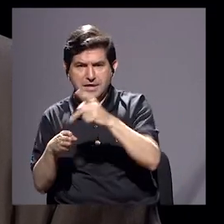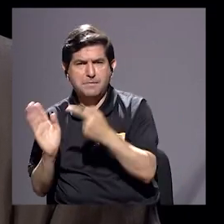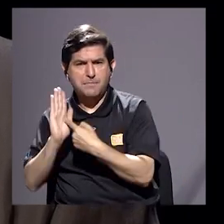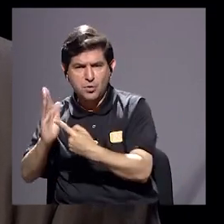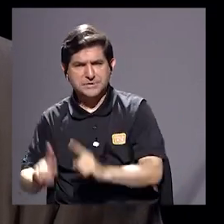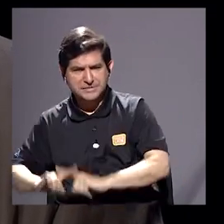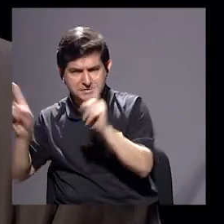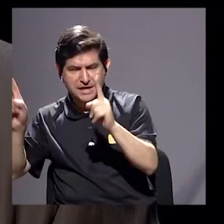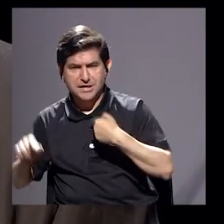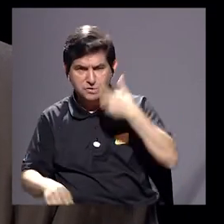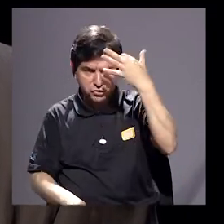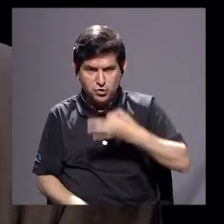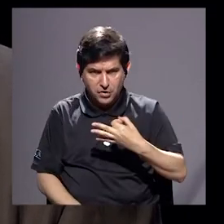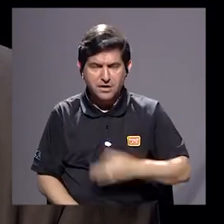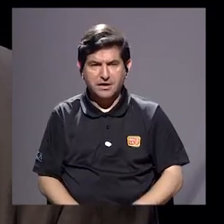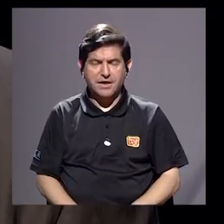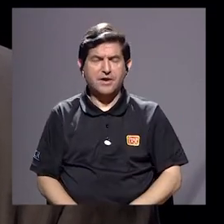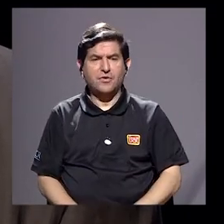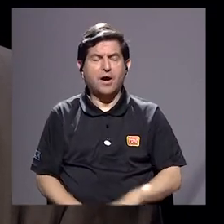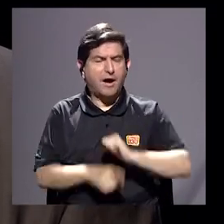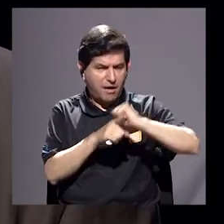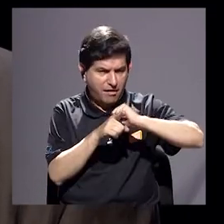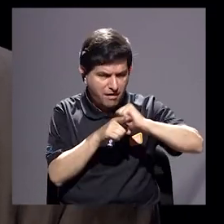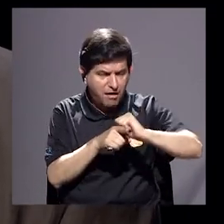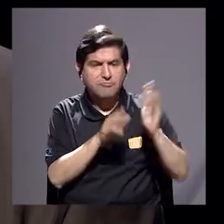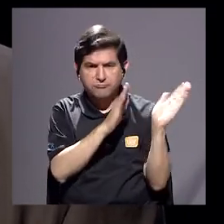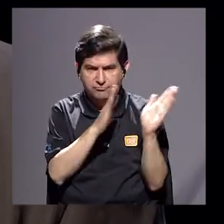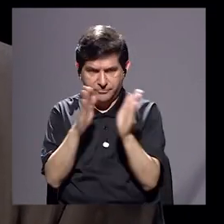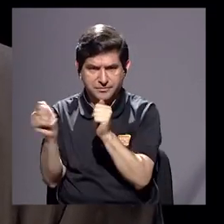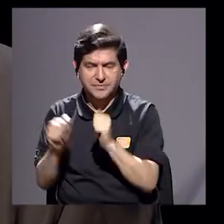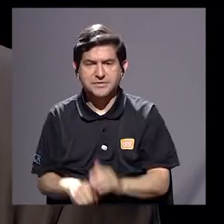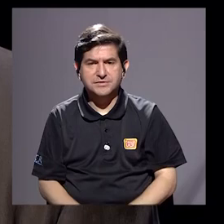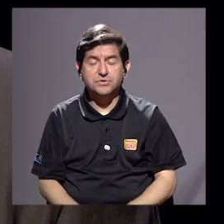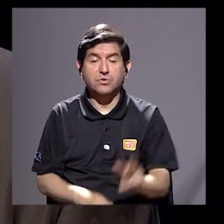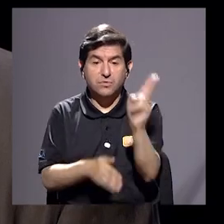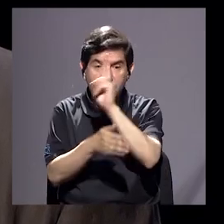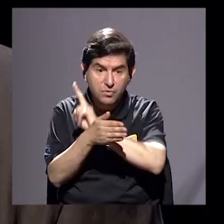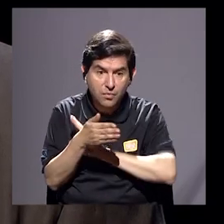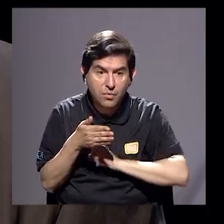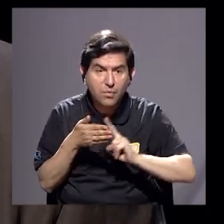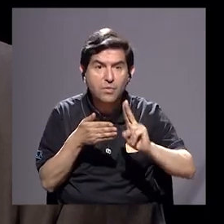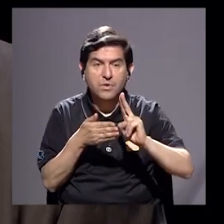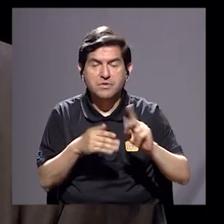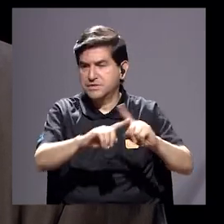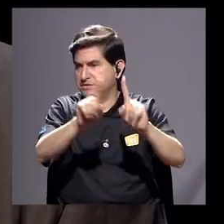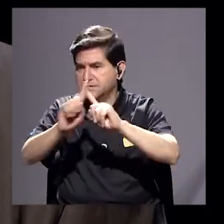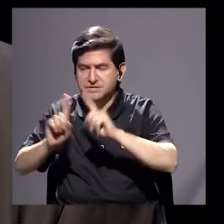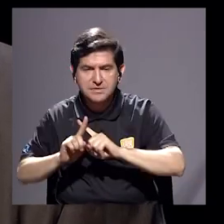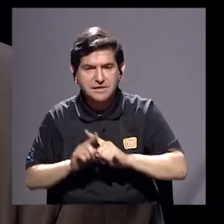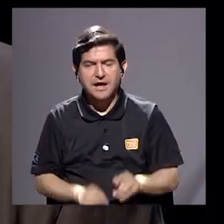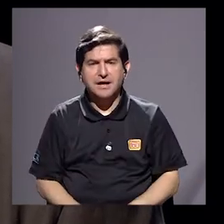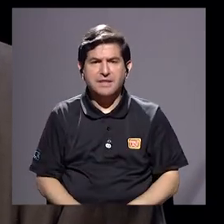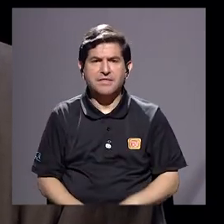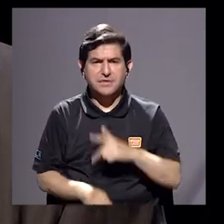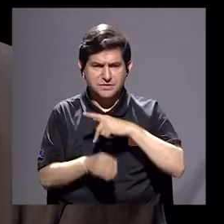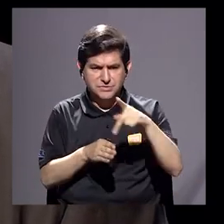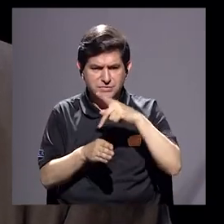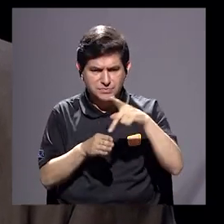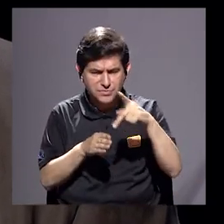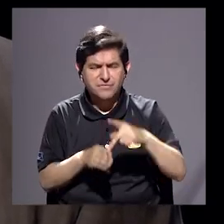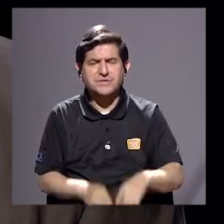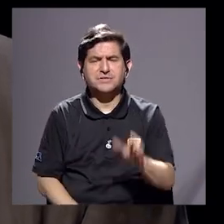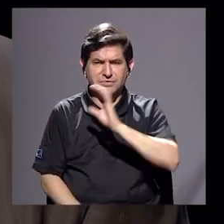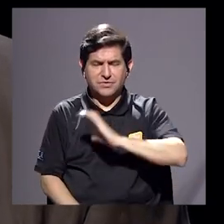demuestra la diferencia yo creo que aquí hay que apostar por la capacitación por la formación porque las universidades realmente hagan profesionales de